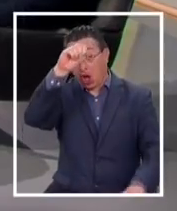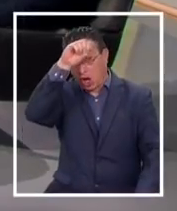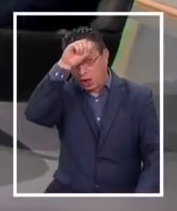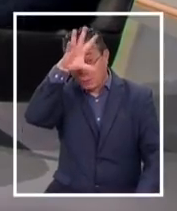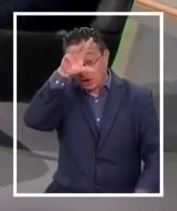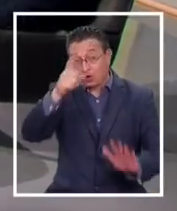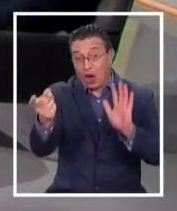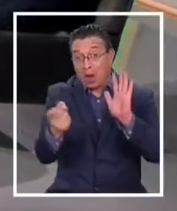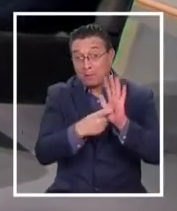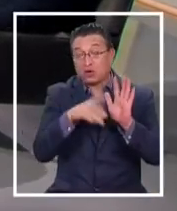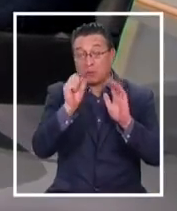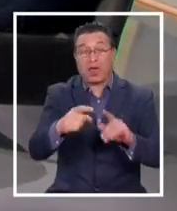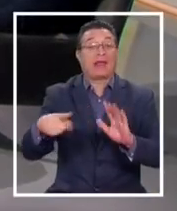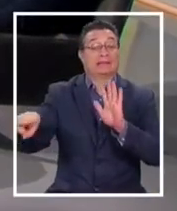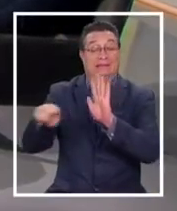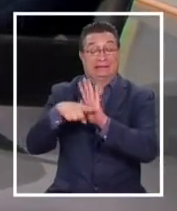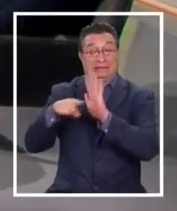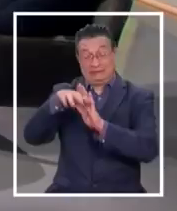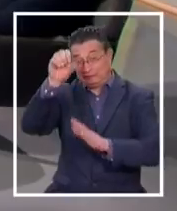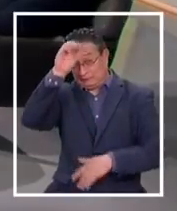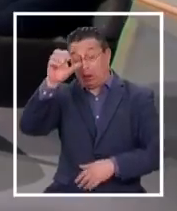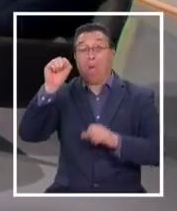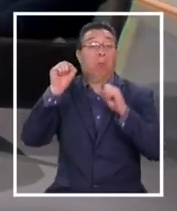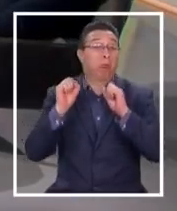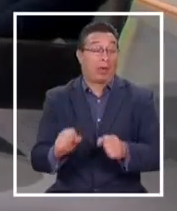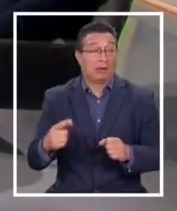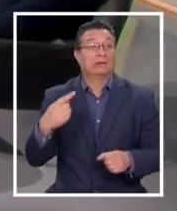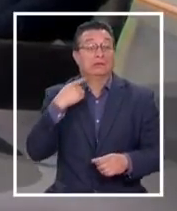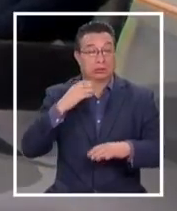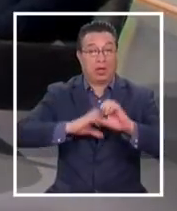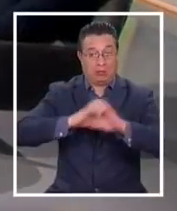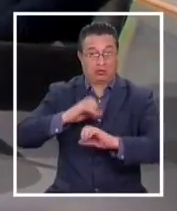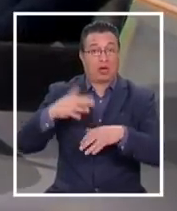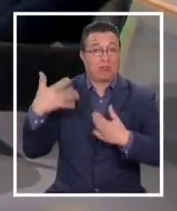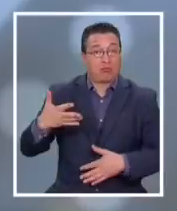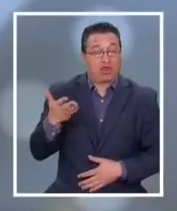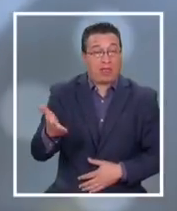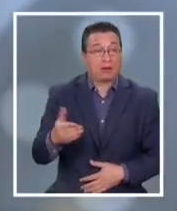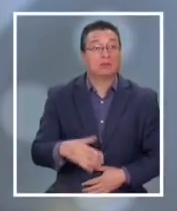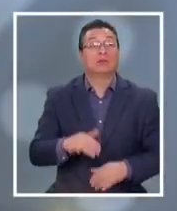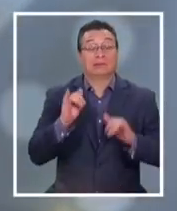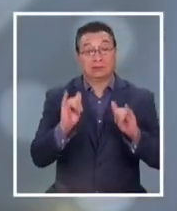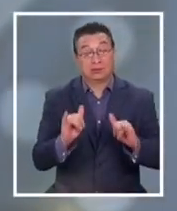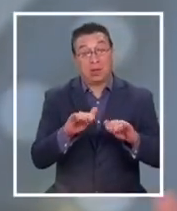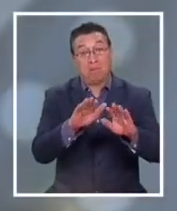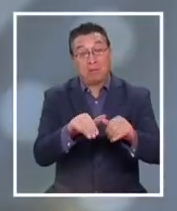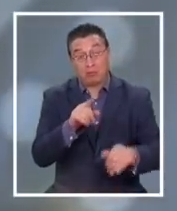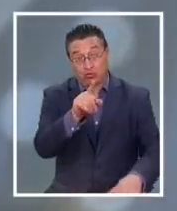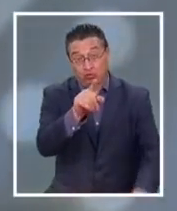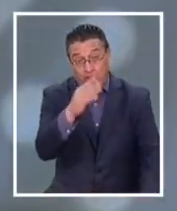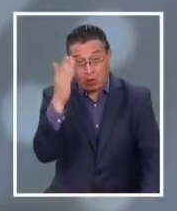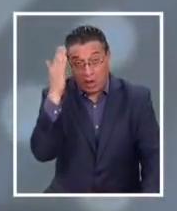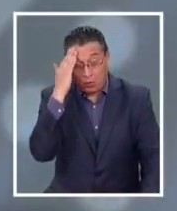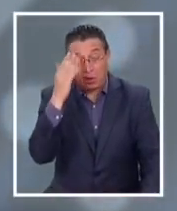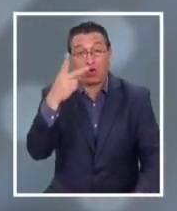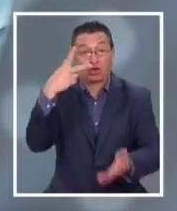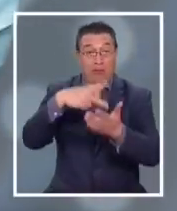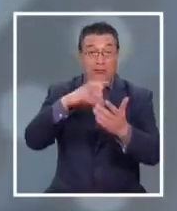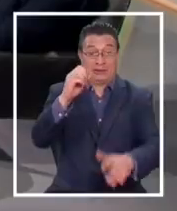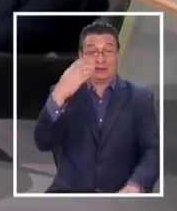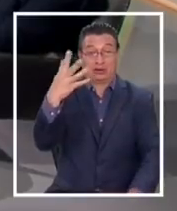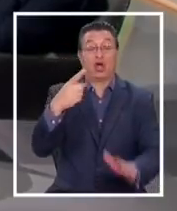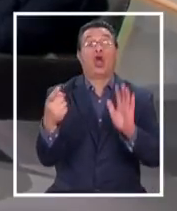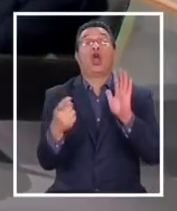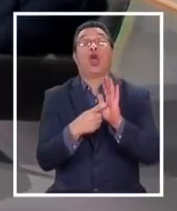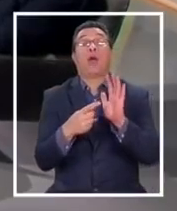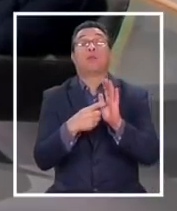ser muy perjudicial para la minería, que es precisamente la principal industria en su zona. Lo mismo, Connie, tú te acuerdas, dijeron el 2005 con el